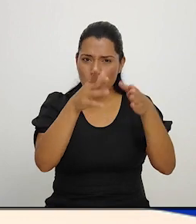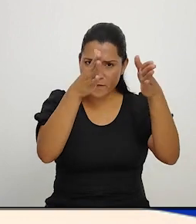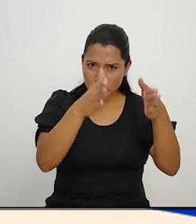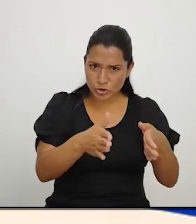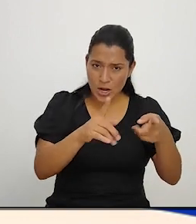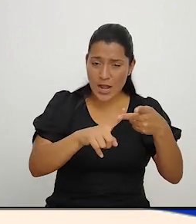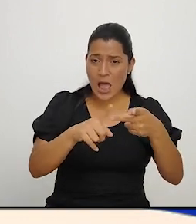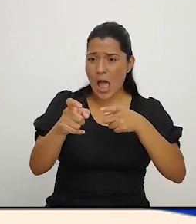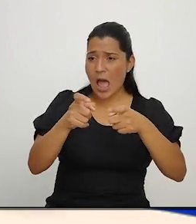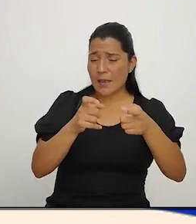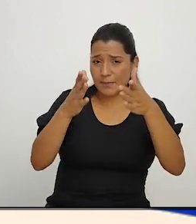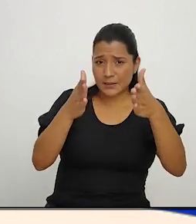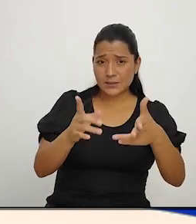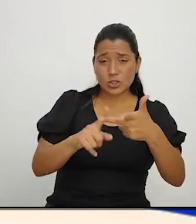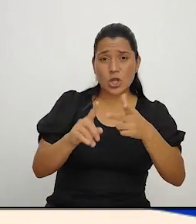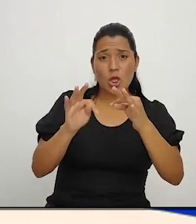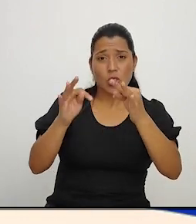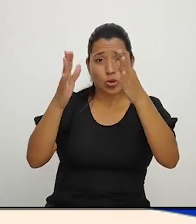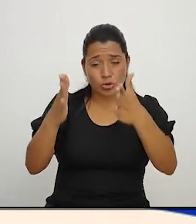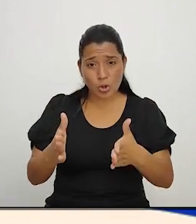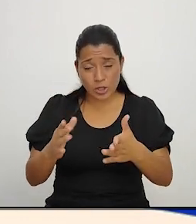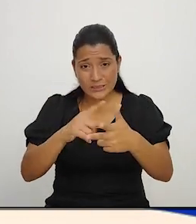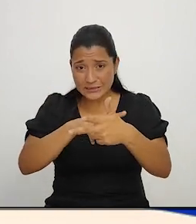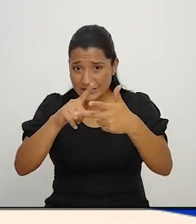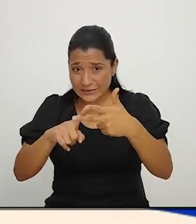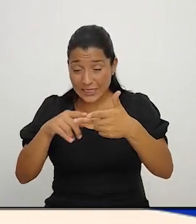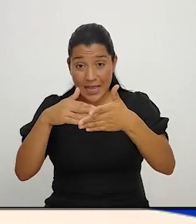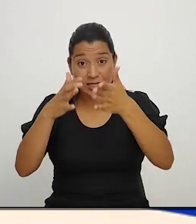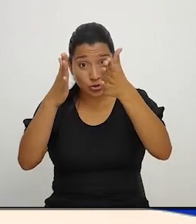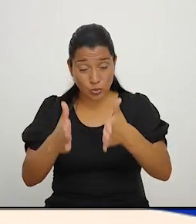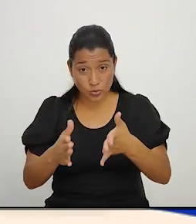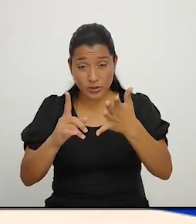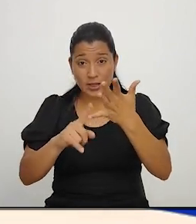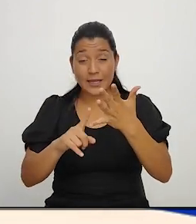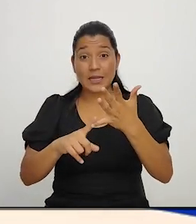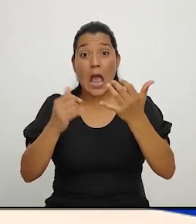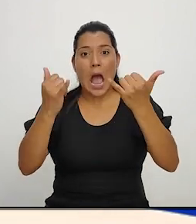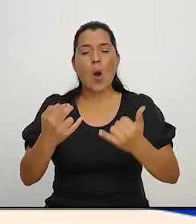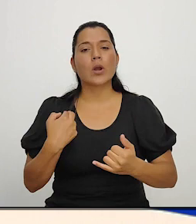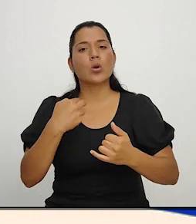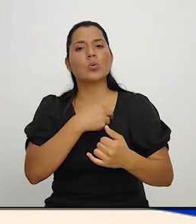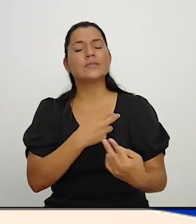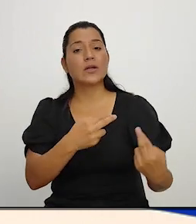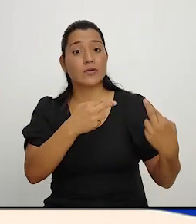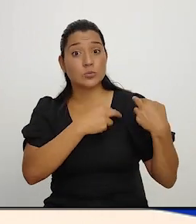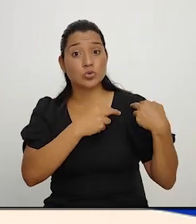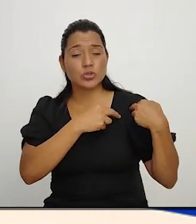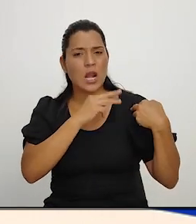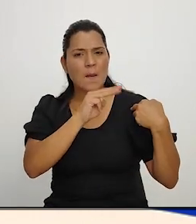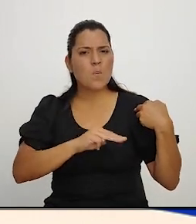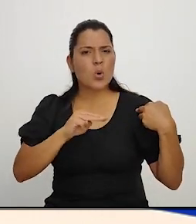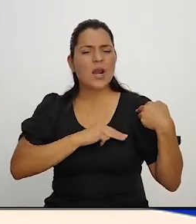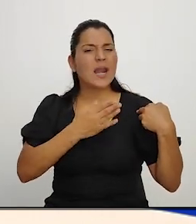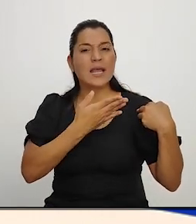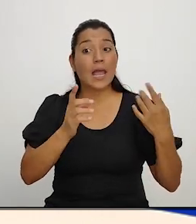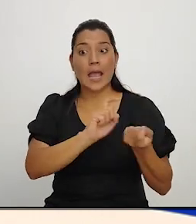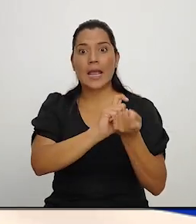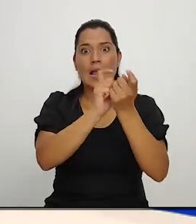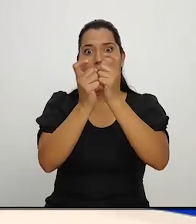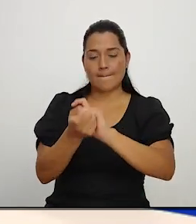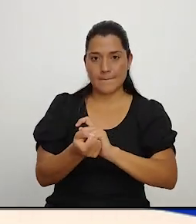administrativas tutores y tutoras estudiantes es nuestra responsabilidad moral cambiar de una